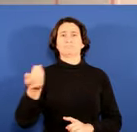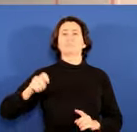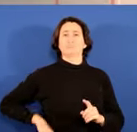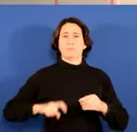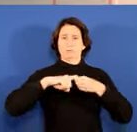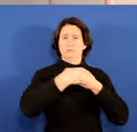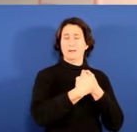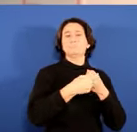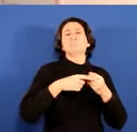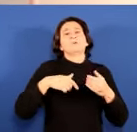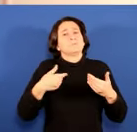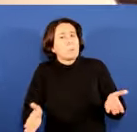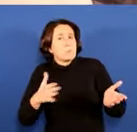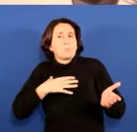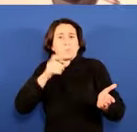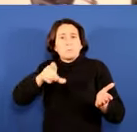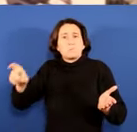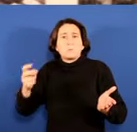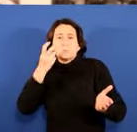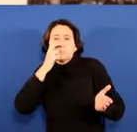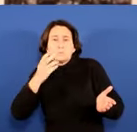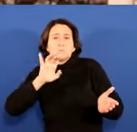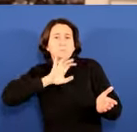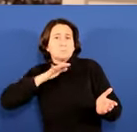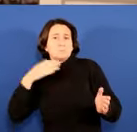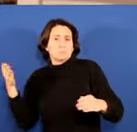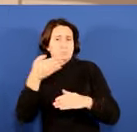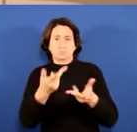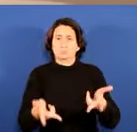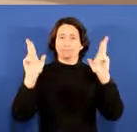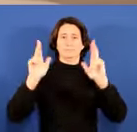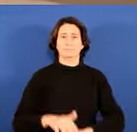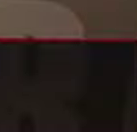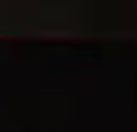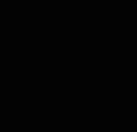de Inma Turbao, Javier de Ríos, Gonzalo Garrido y Amalia López, entre otros.